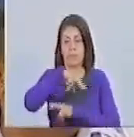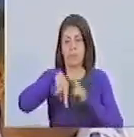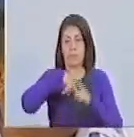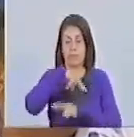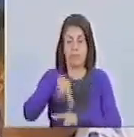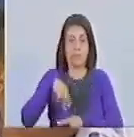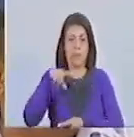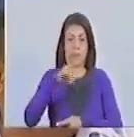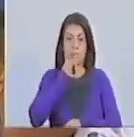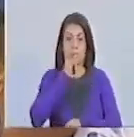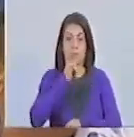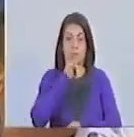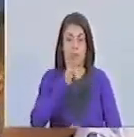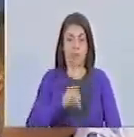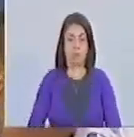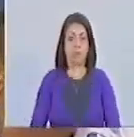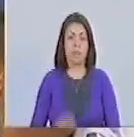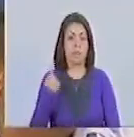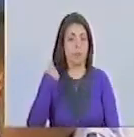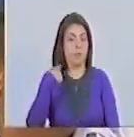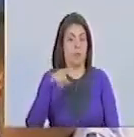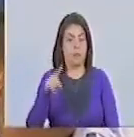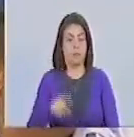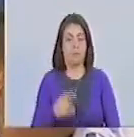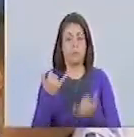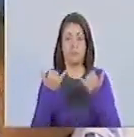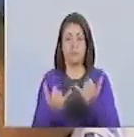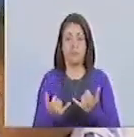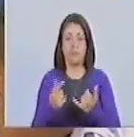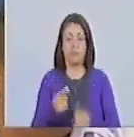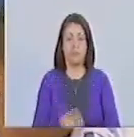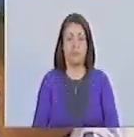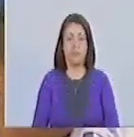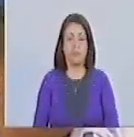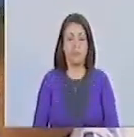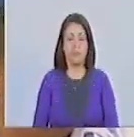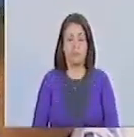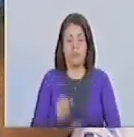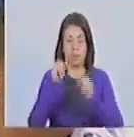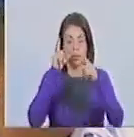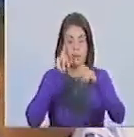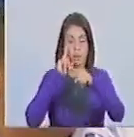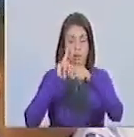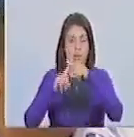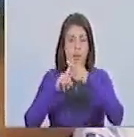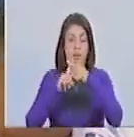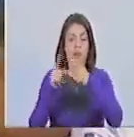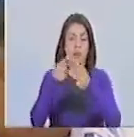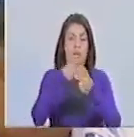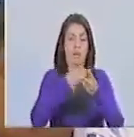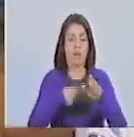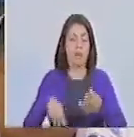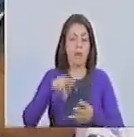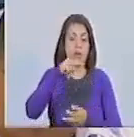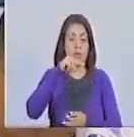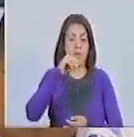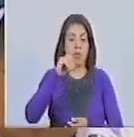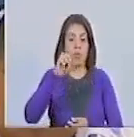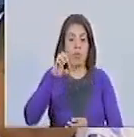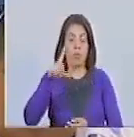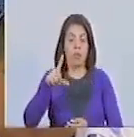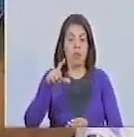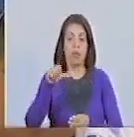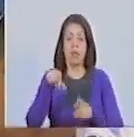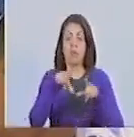revolucionario anunciaba que había ya descubierto los restos de Noel Rodríguez allá en